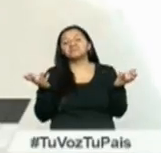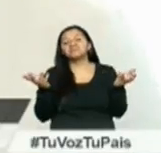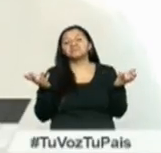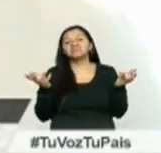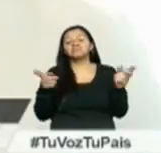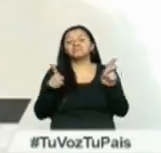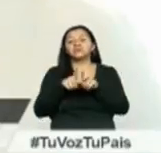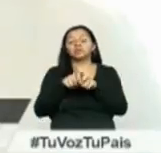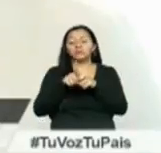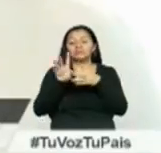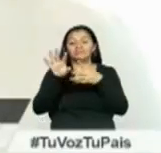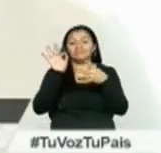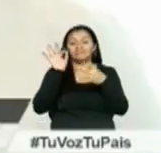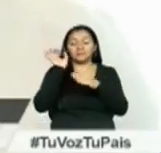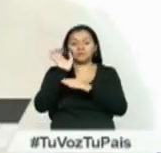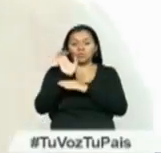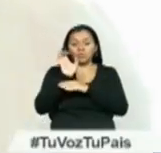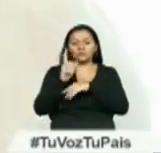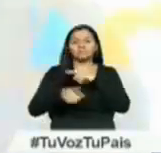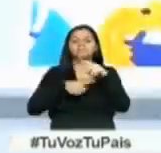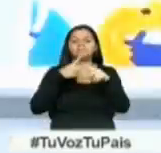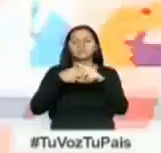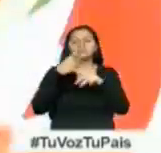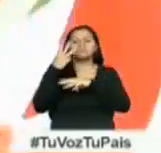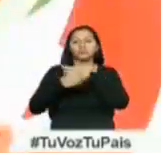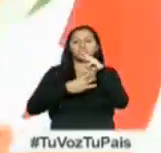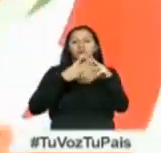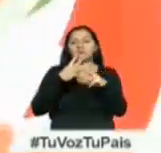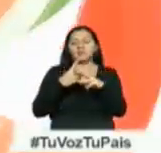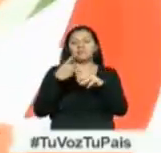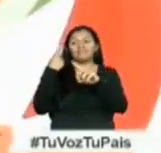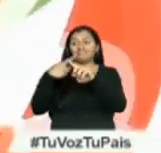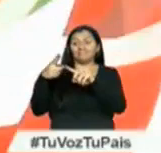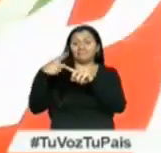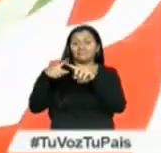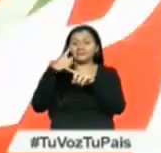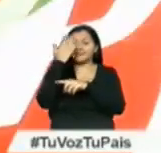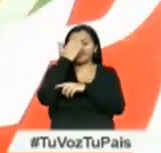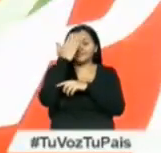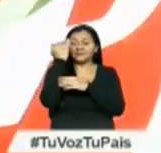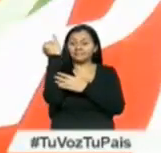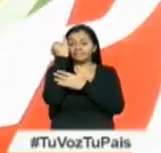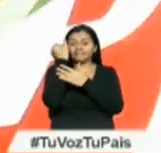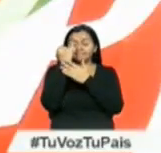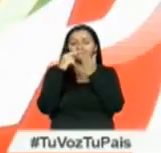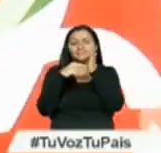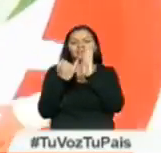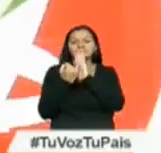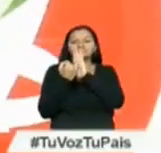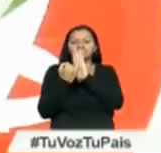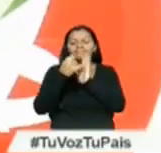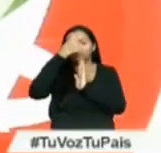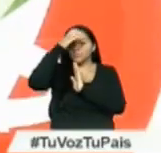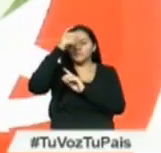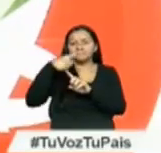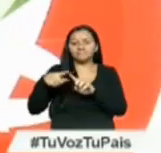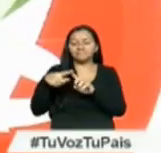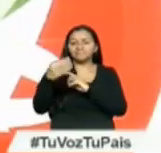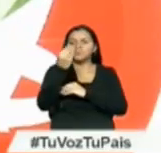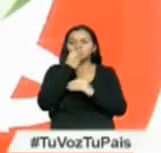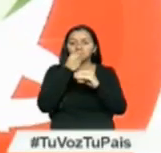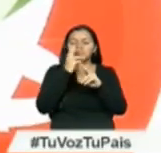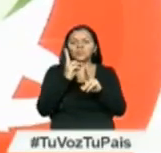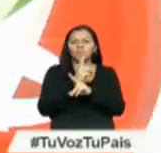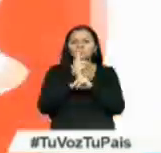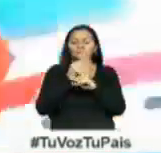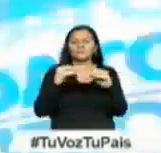se toman en cuenta en el Ecuador, son cifras a nivel mundial. La serie animada también promueve la identidad cultural alimentaria para el uso y